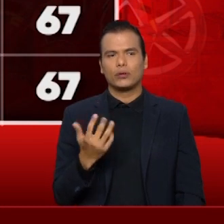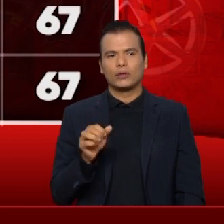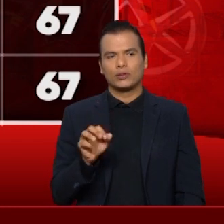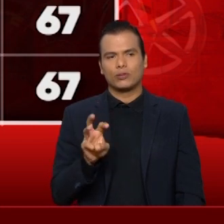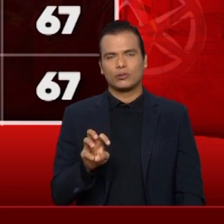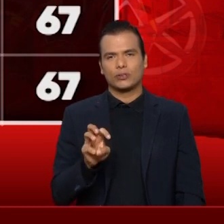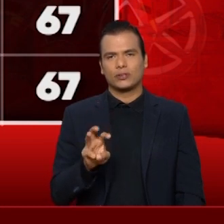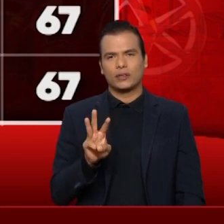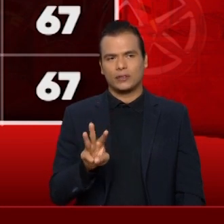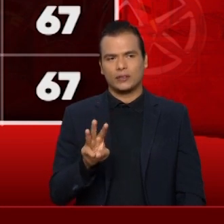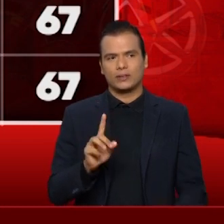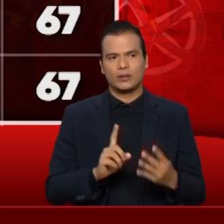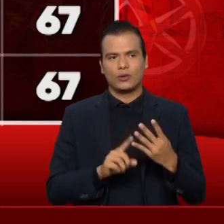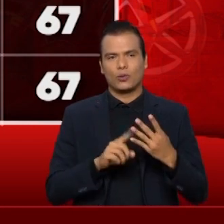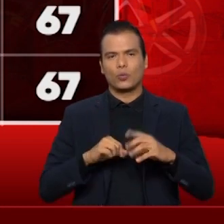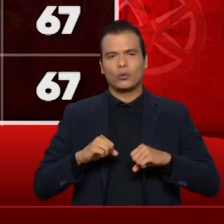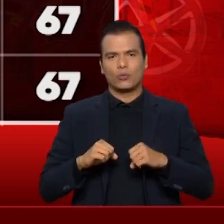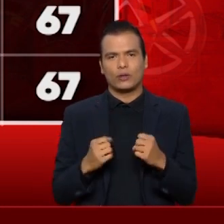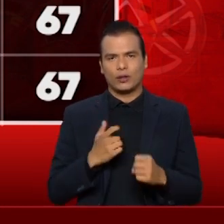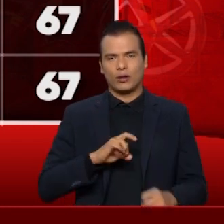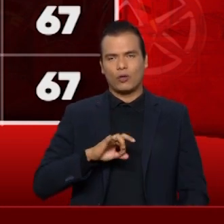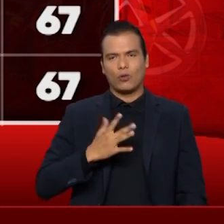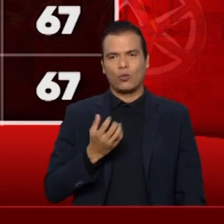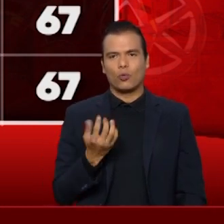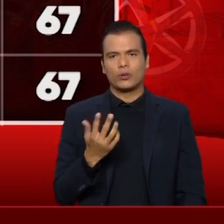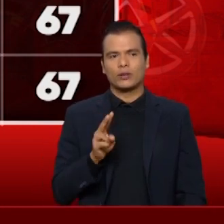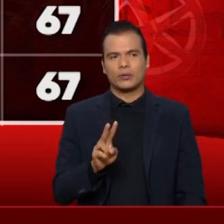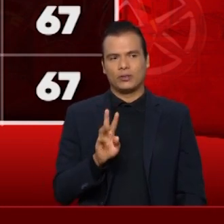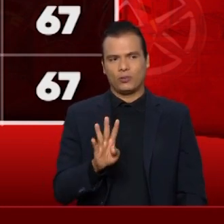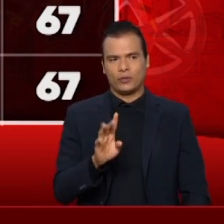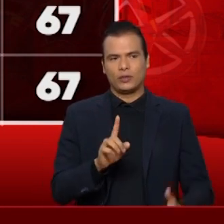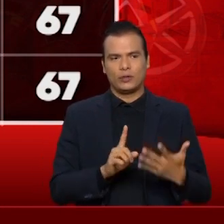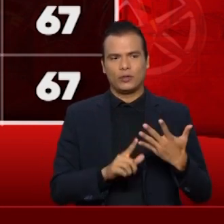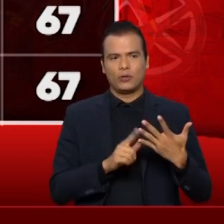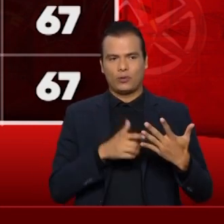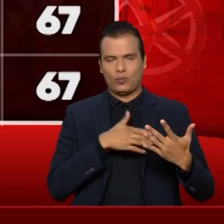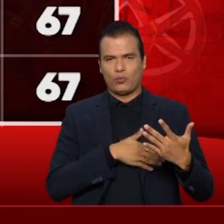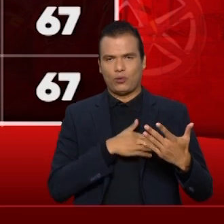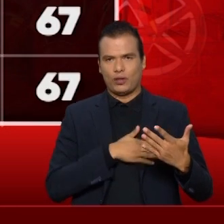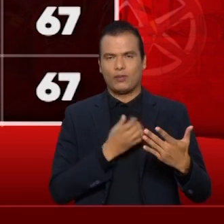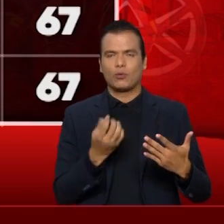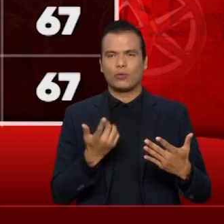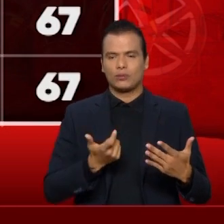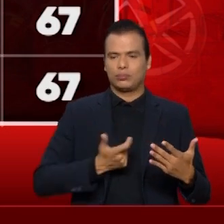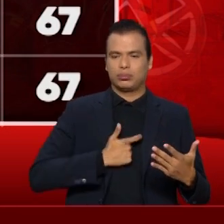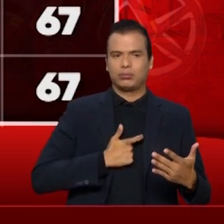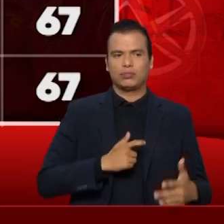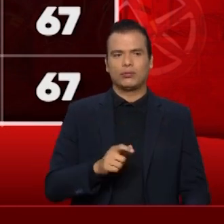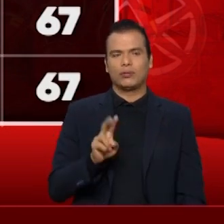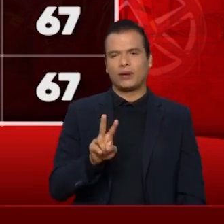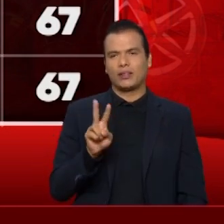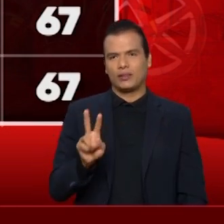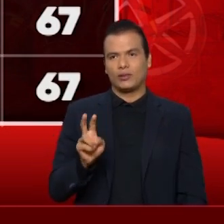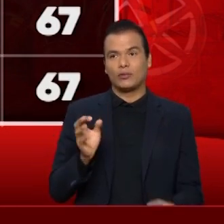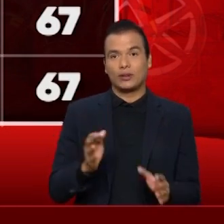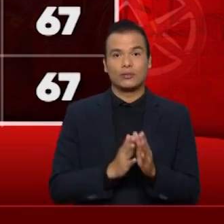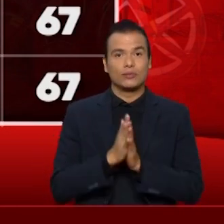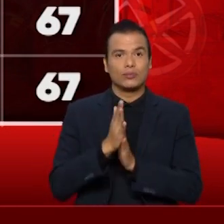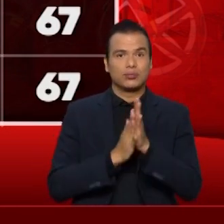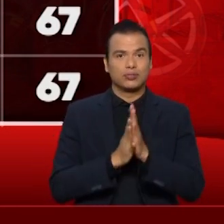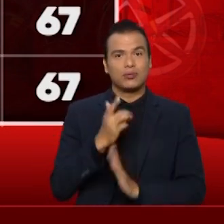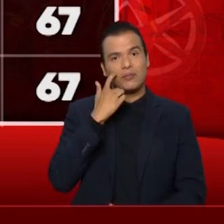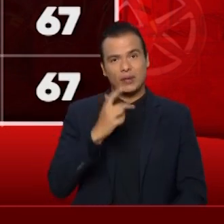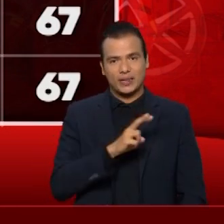cuarta, Boyacá. Y en la quinta, Bolívar. Estamos a puertas del bicampeonato, algo que se ha venido